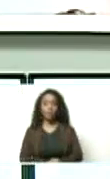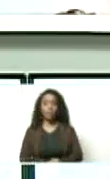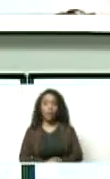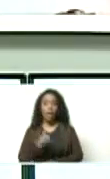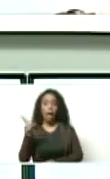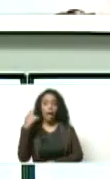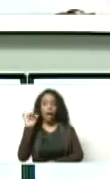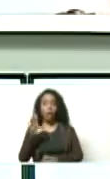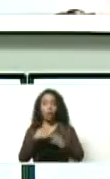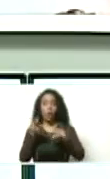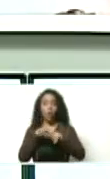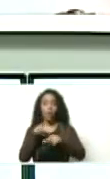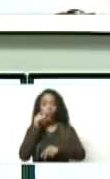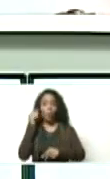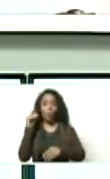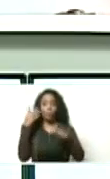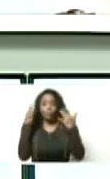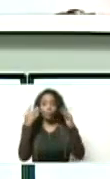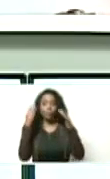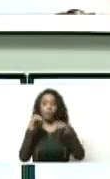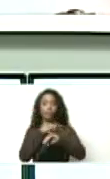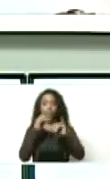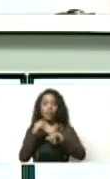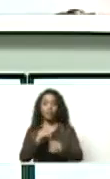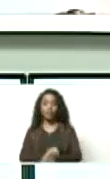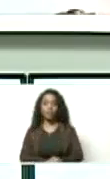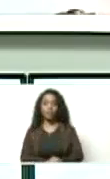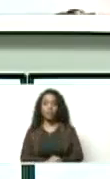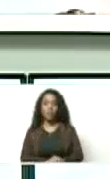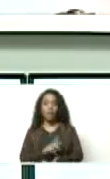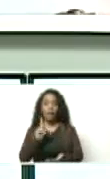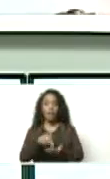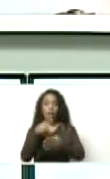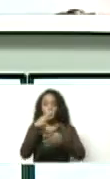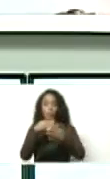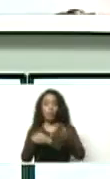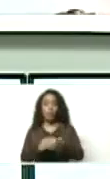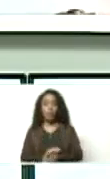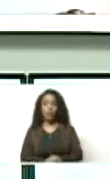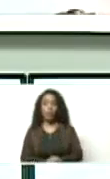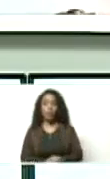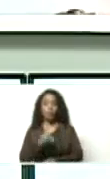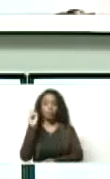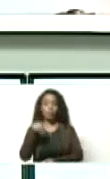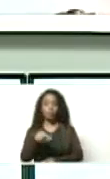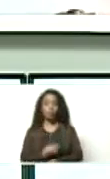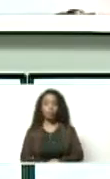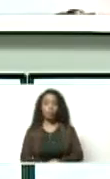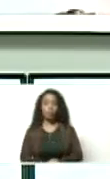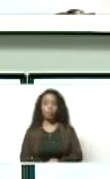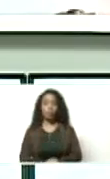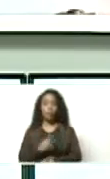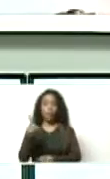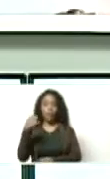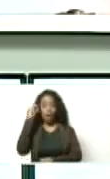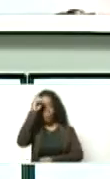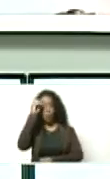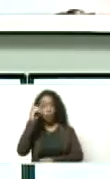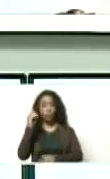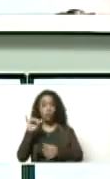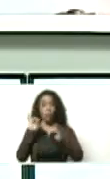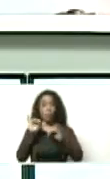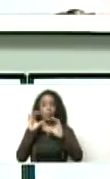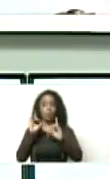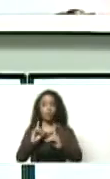allá están todos los niños y niñas aplaudiendo, felices, les llegan los materiales, también valga la crítica y la